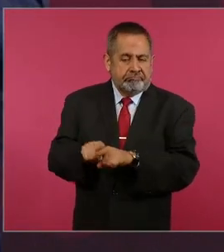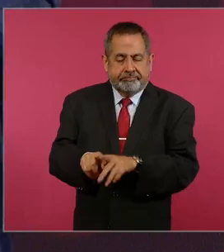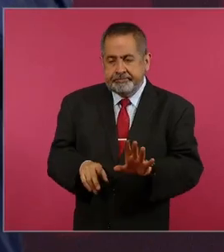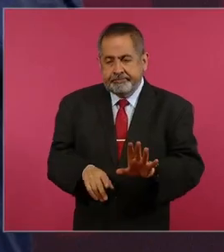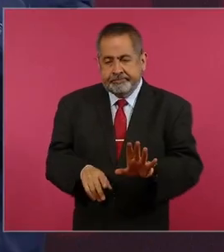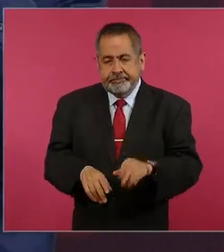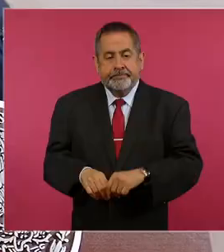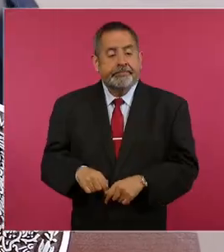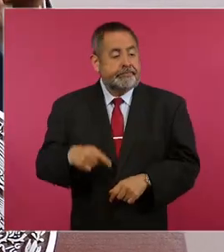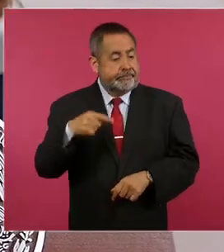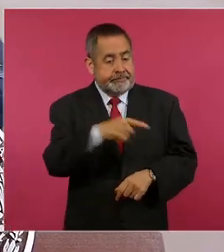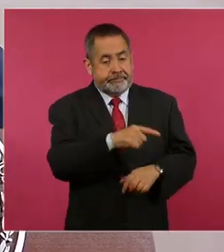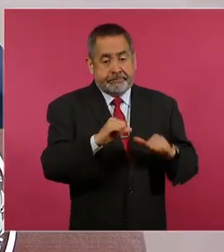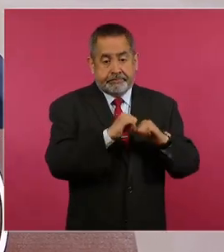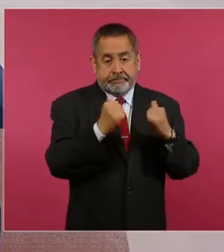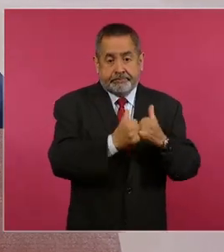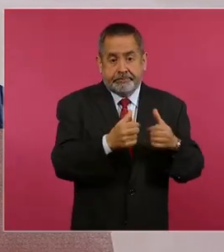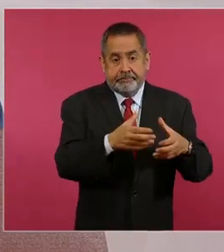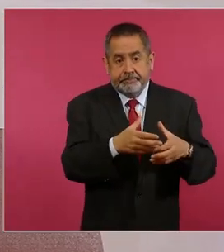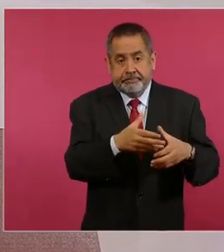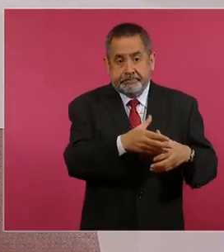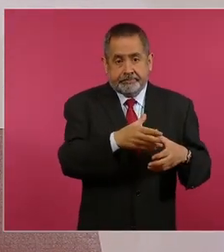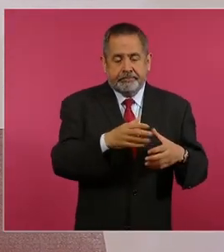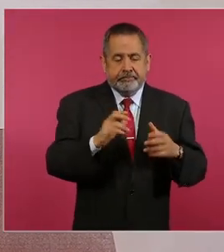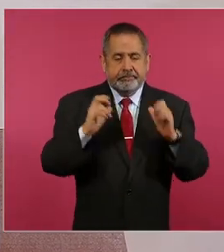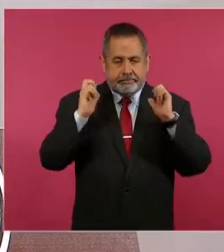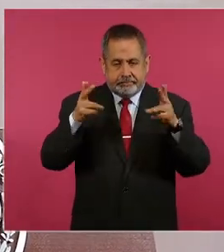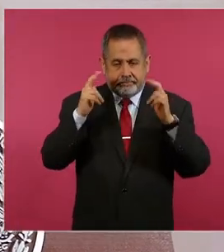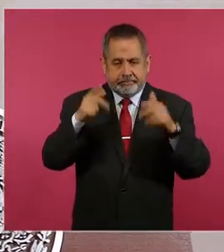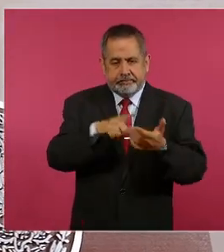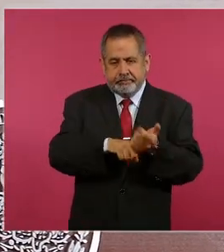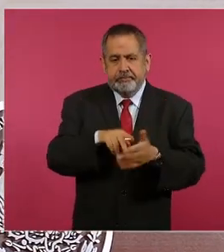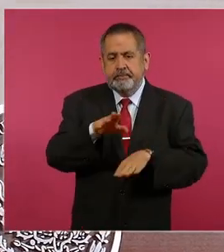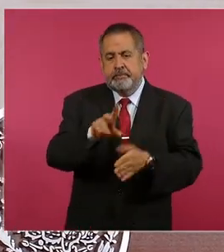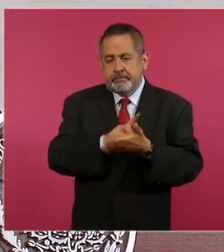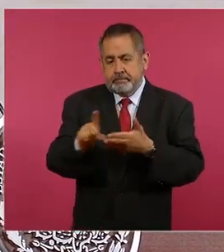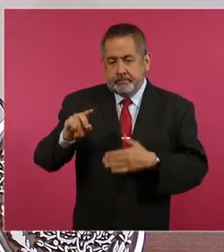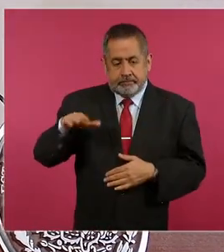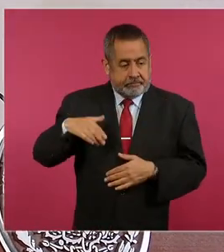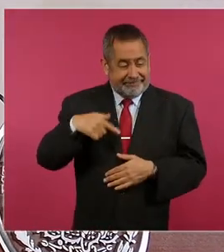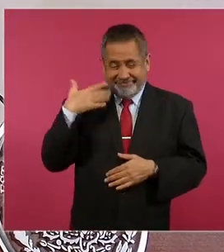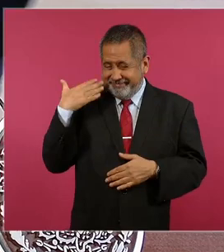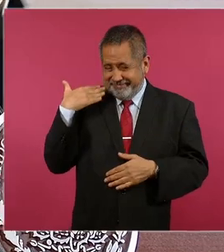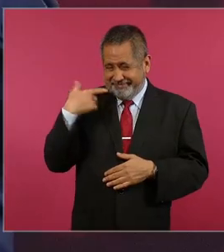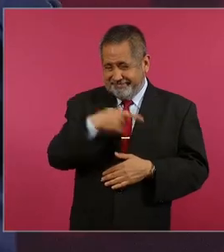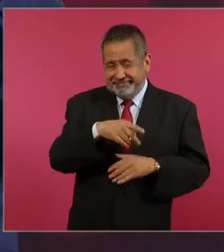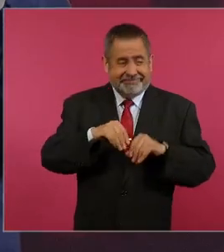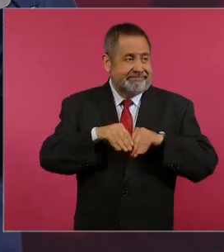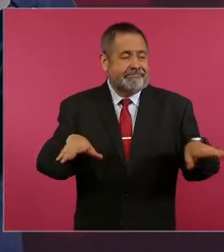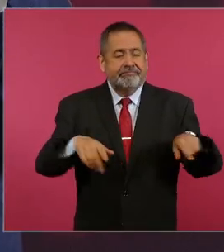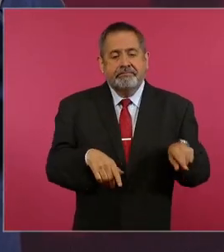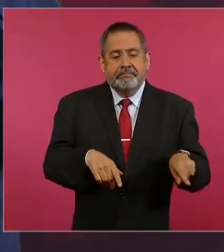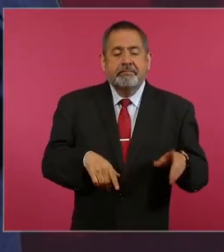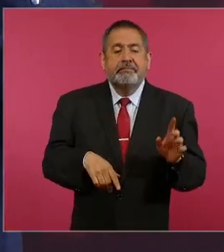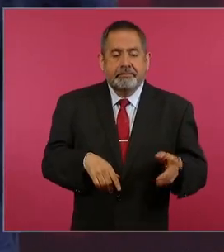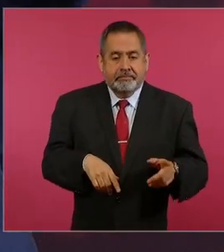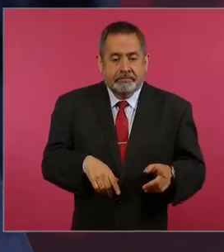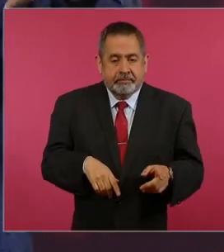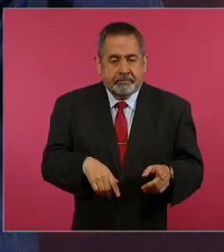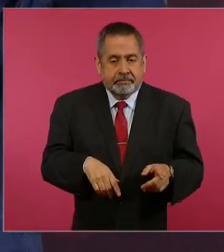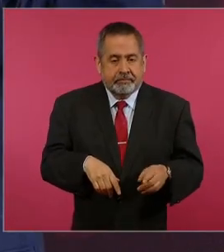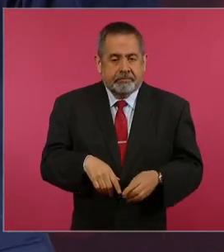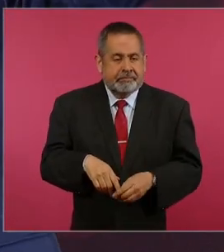Esa organización de Chiapas de Derechos Humanos últimamente dio a conocer, por ejemplo,